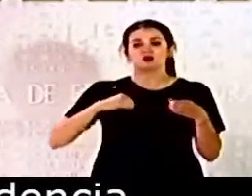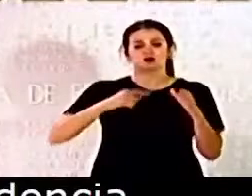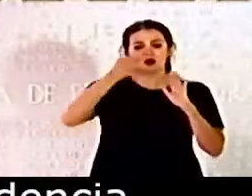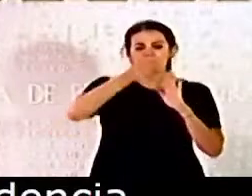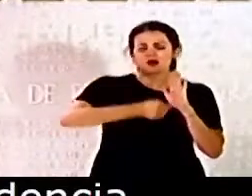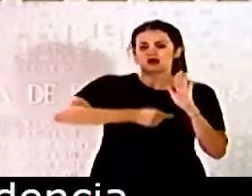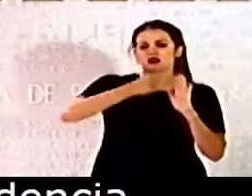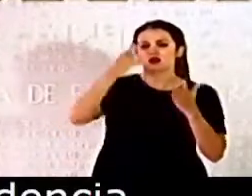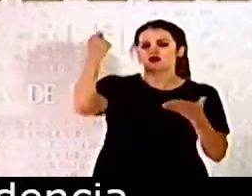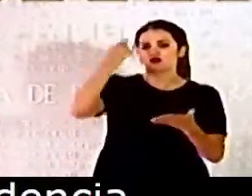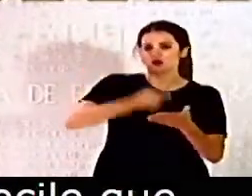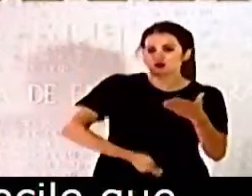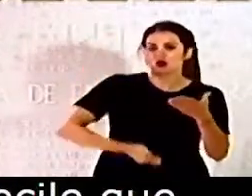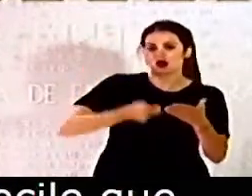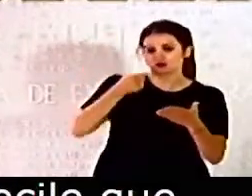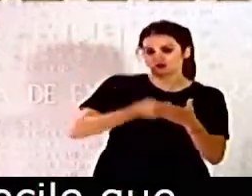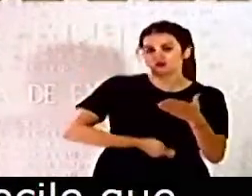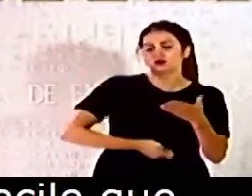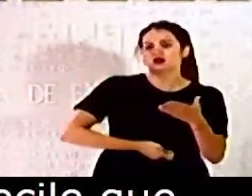severas con respecto